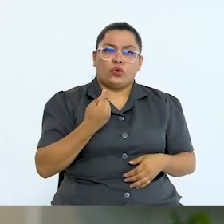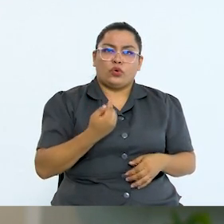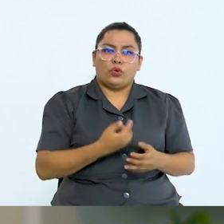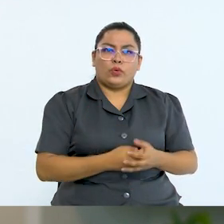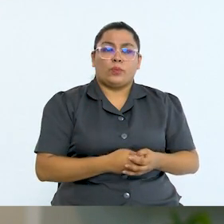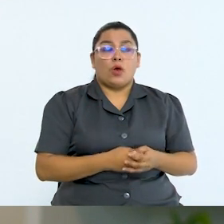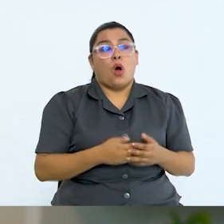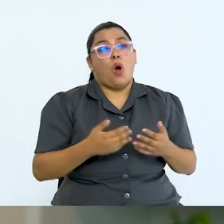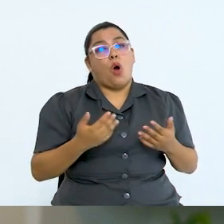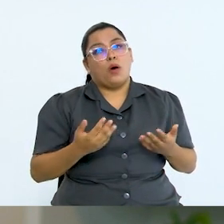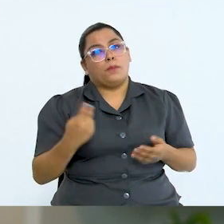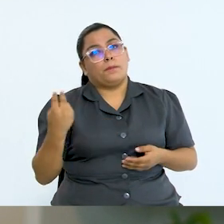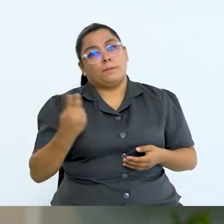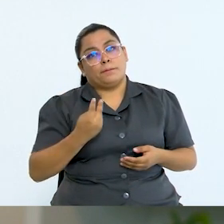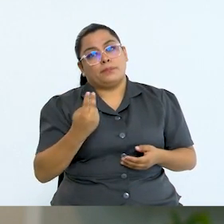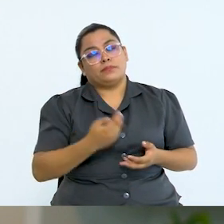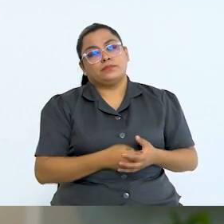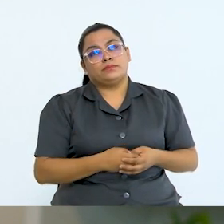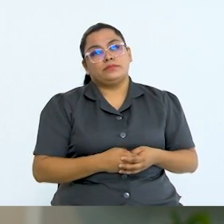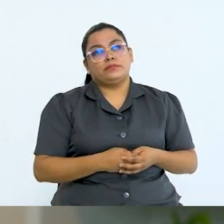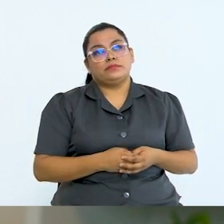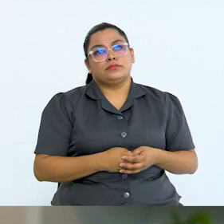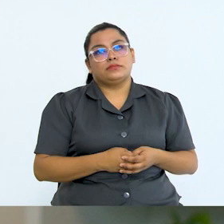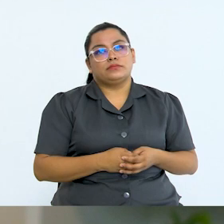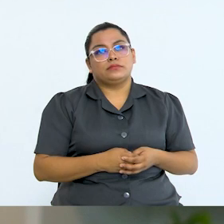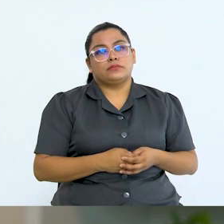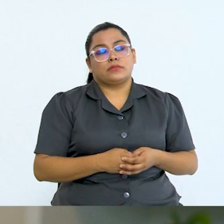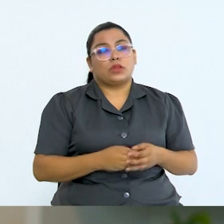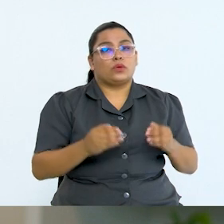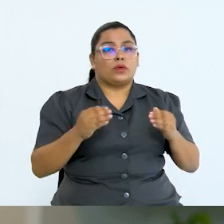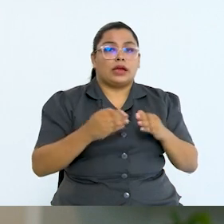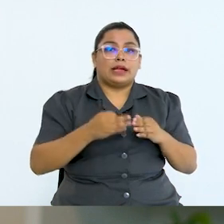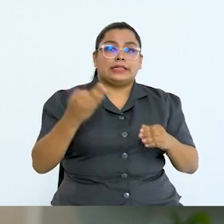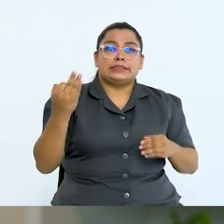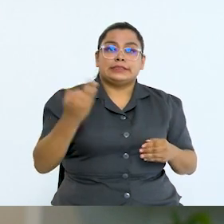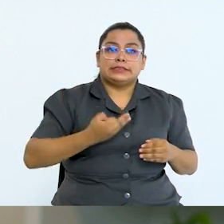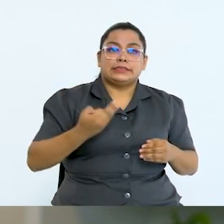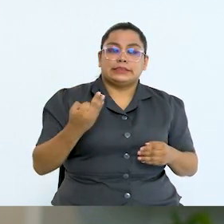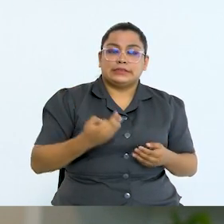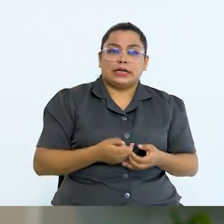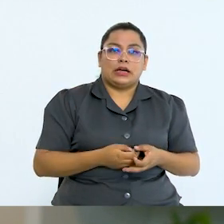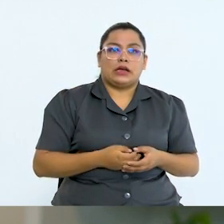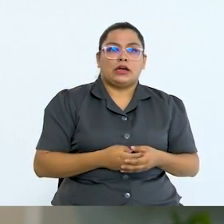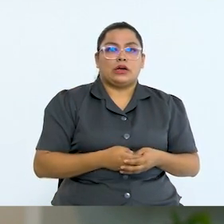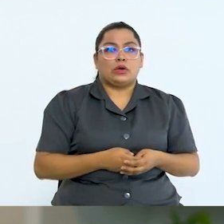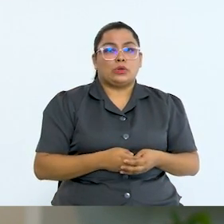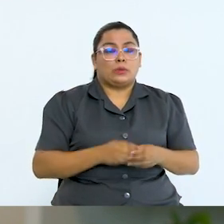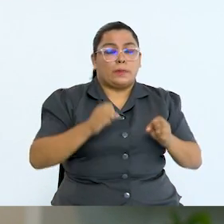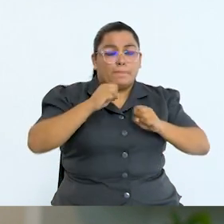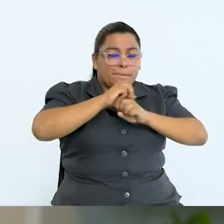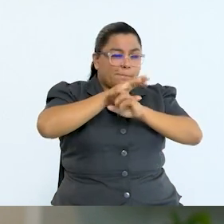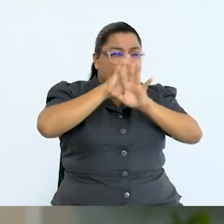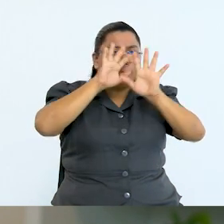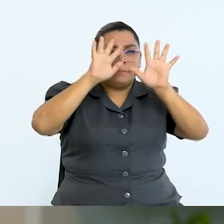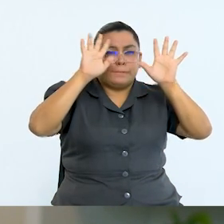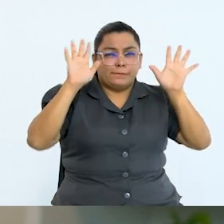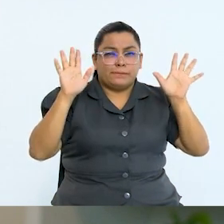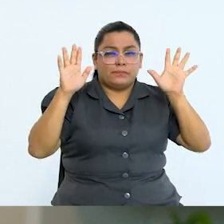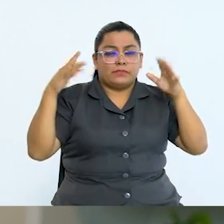grupal. También es necesario que haya una claridad en la actividad a